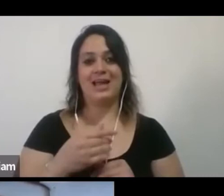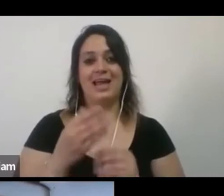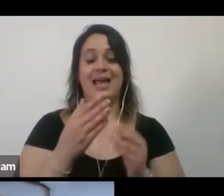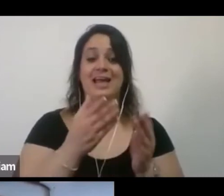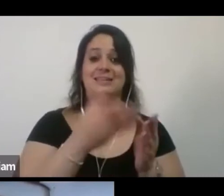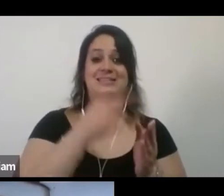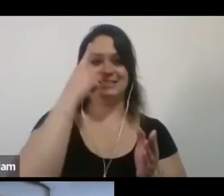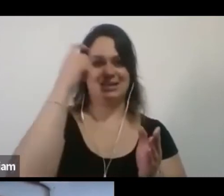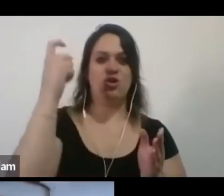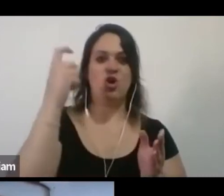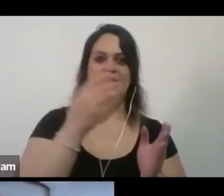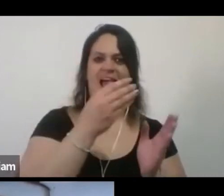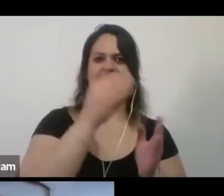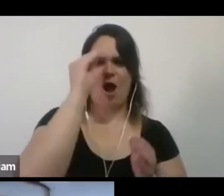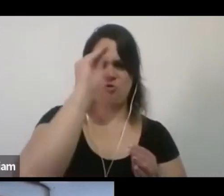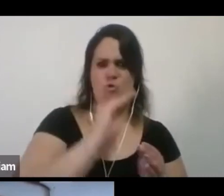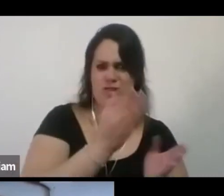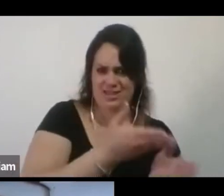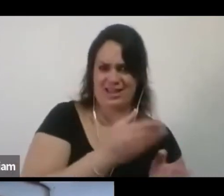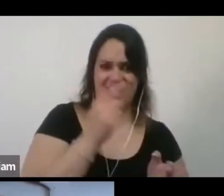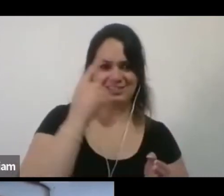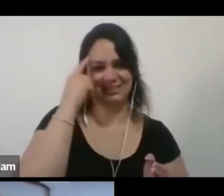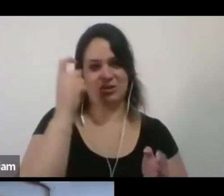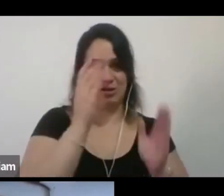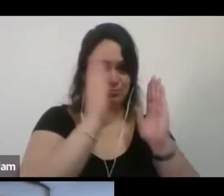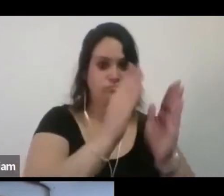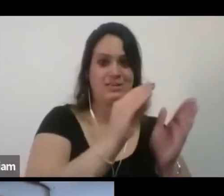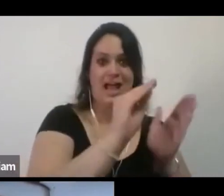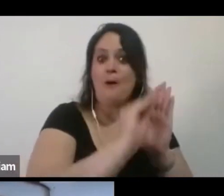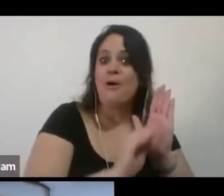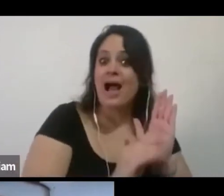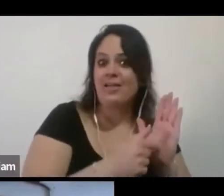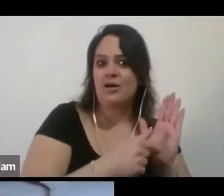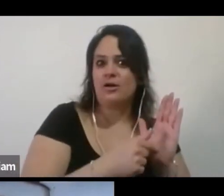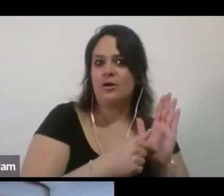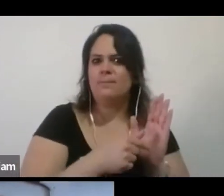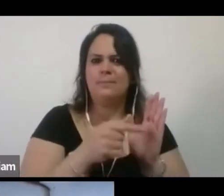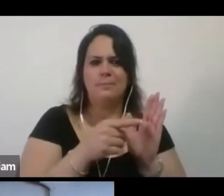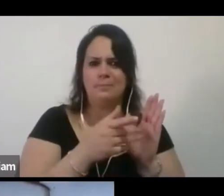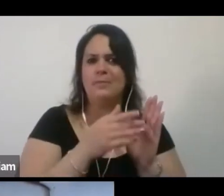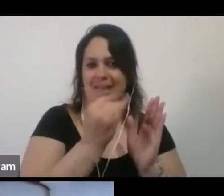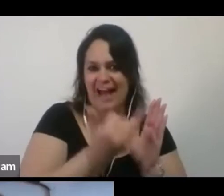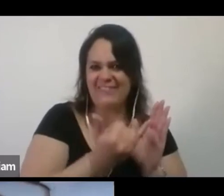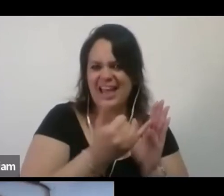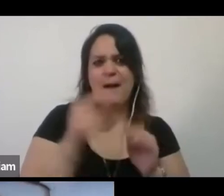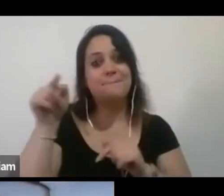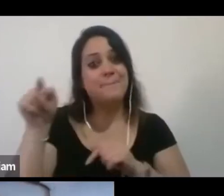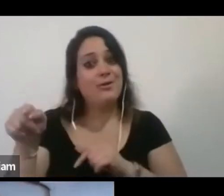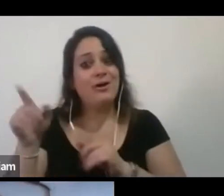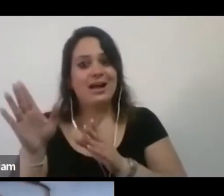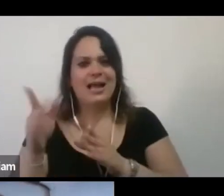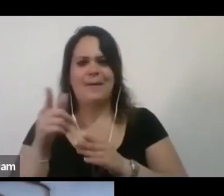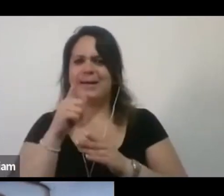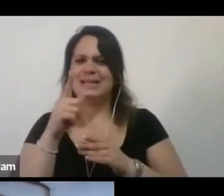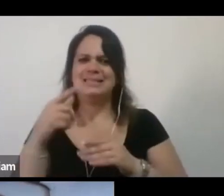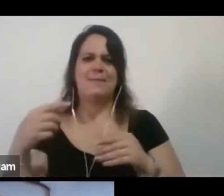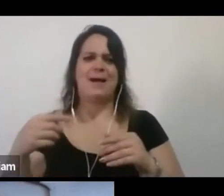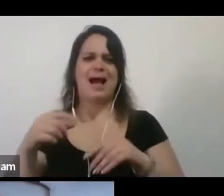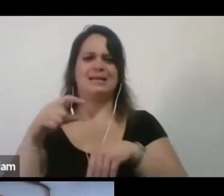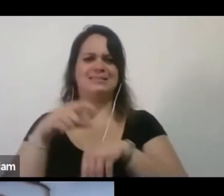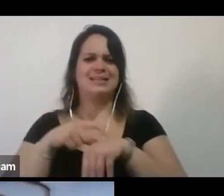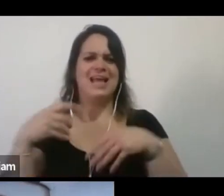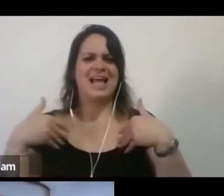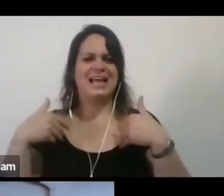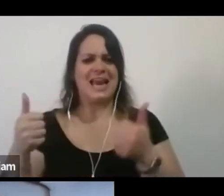pero el ámbito institucional por ahí siempre la universidad es más de lo clínico, del estereotipo por ahí del